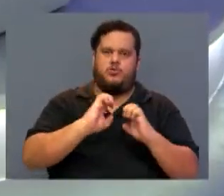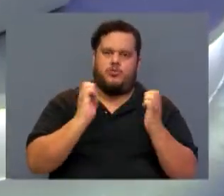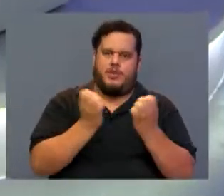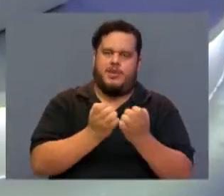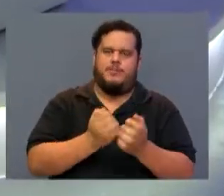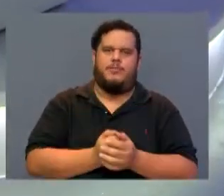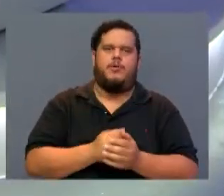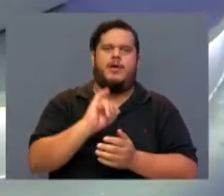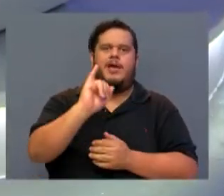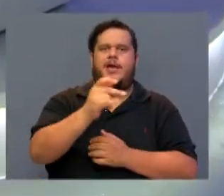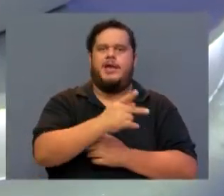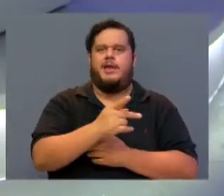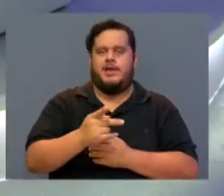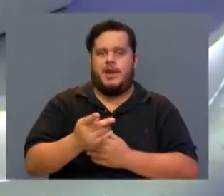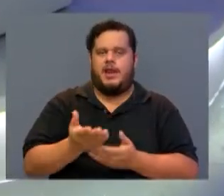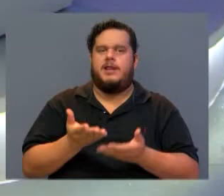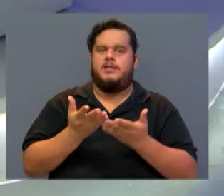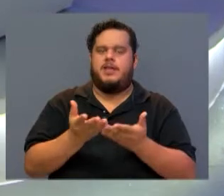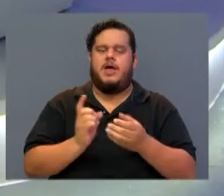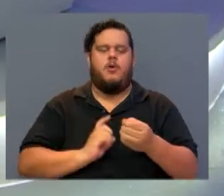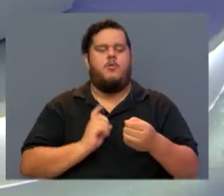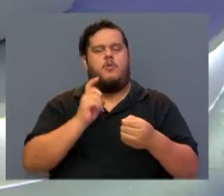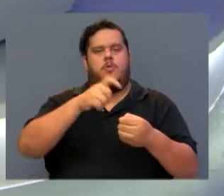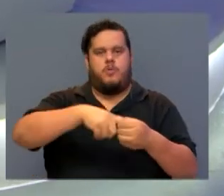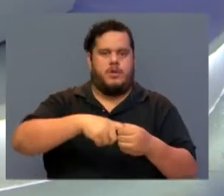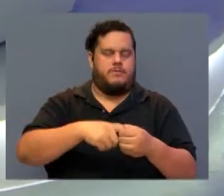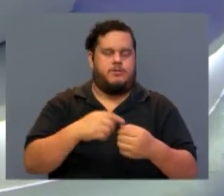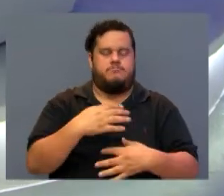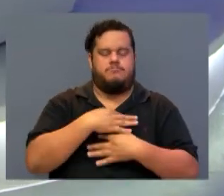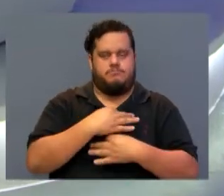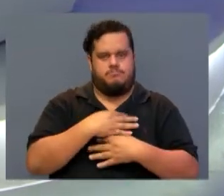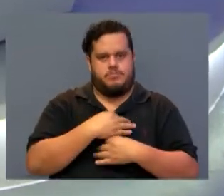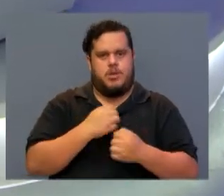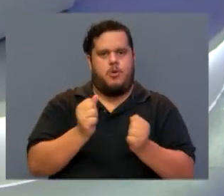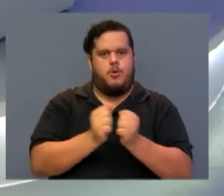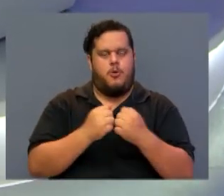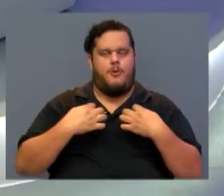equipo. En Jicaral se da una afiliación interesantísima con la camisa del equipo.